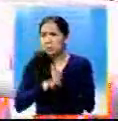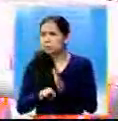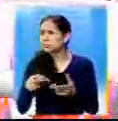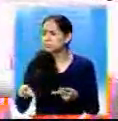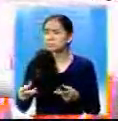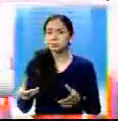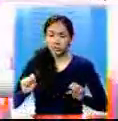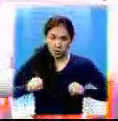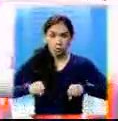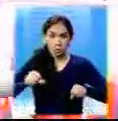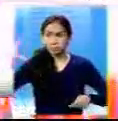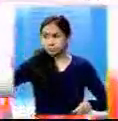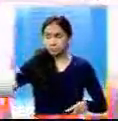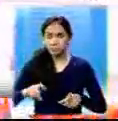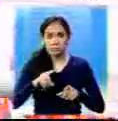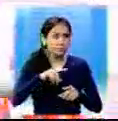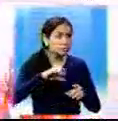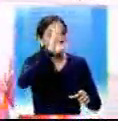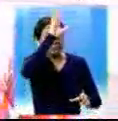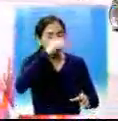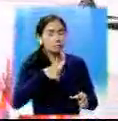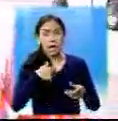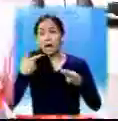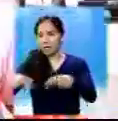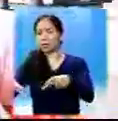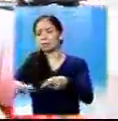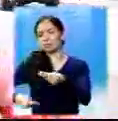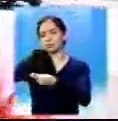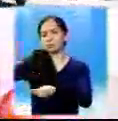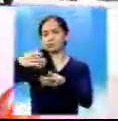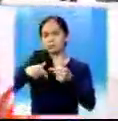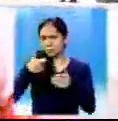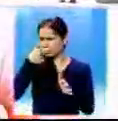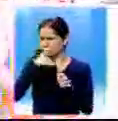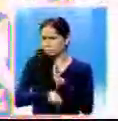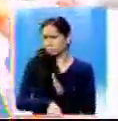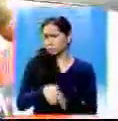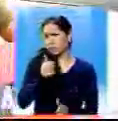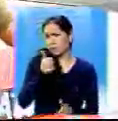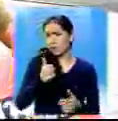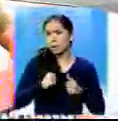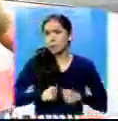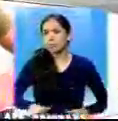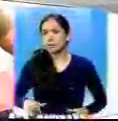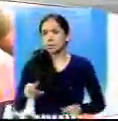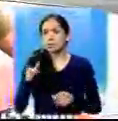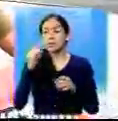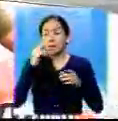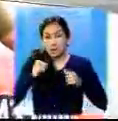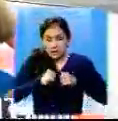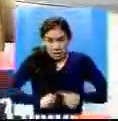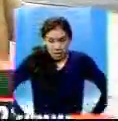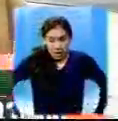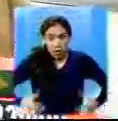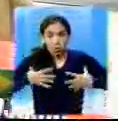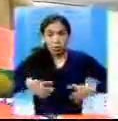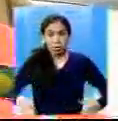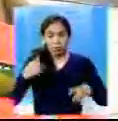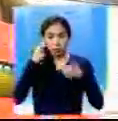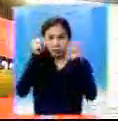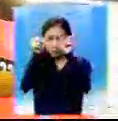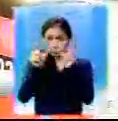a los motoristas que nos han buscado acá, ¿va? Ya tenemos precios accesibles, ¿va? Lo que yo ofrezco aquí es un chaleco con sus